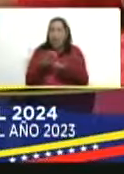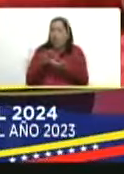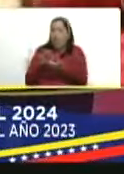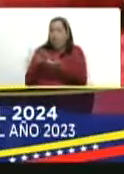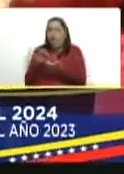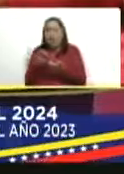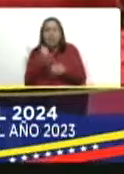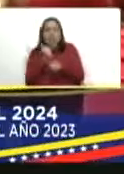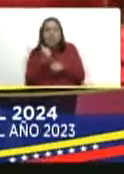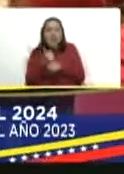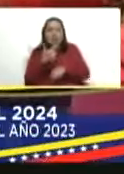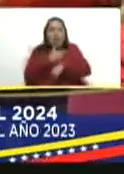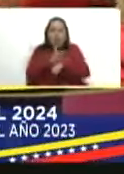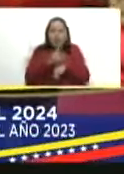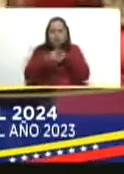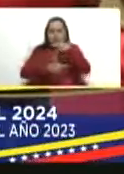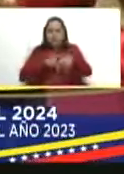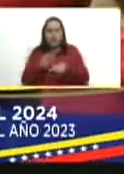retarda el proceso.